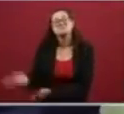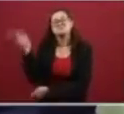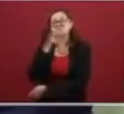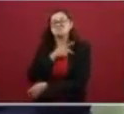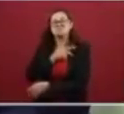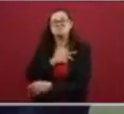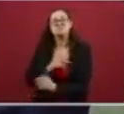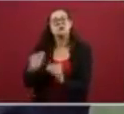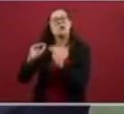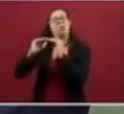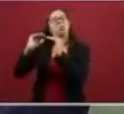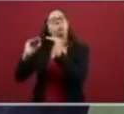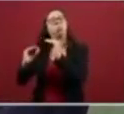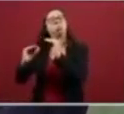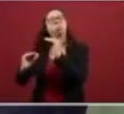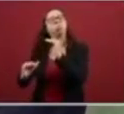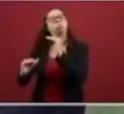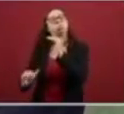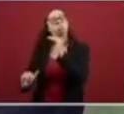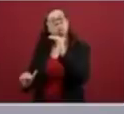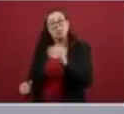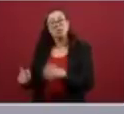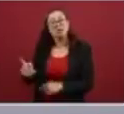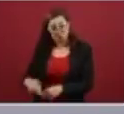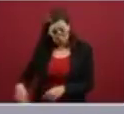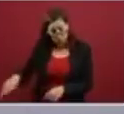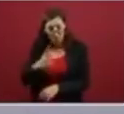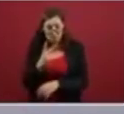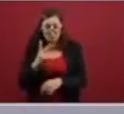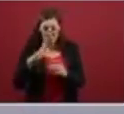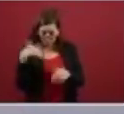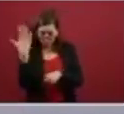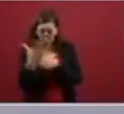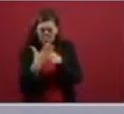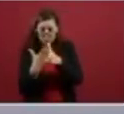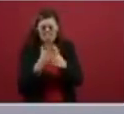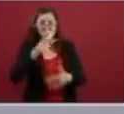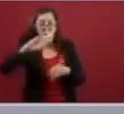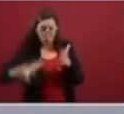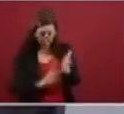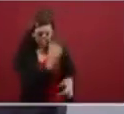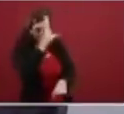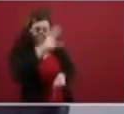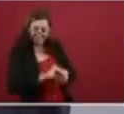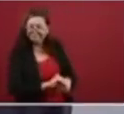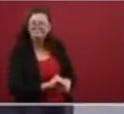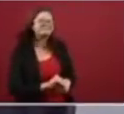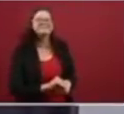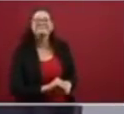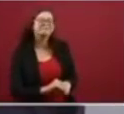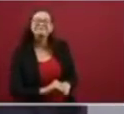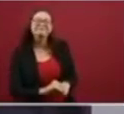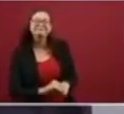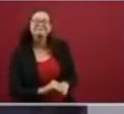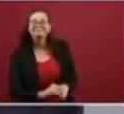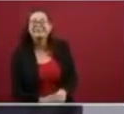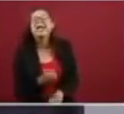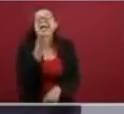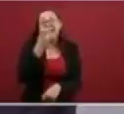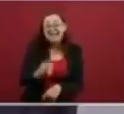resurgiese la miseria pública. Por eso vamos a apurarnos para